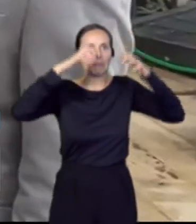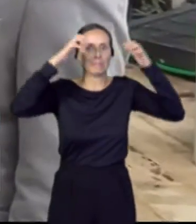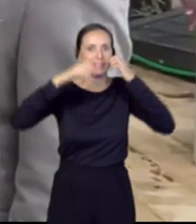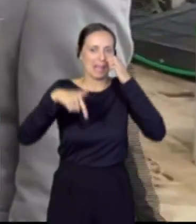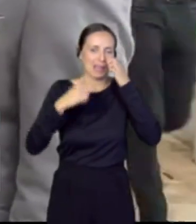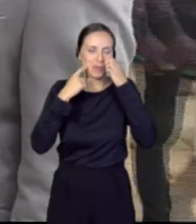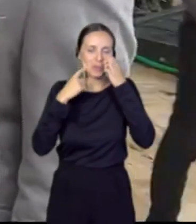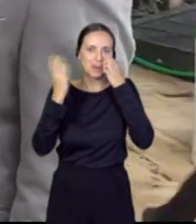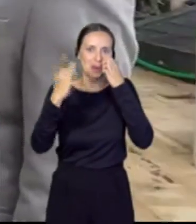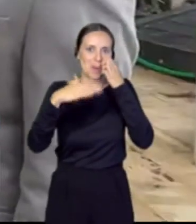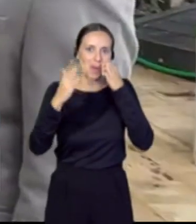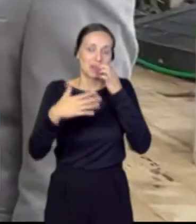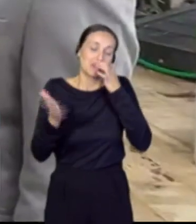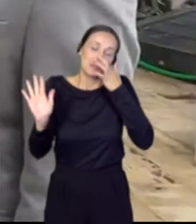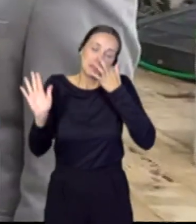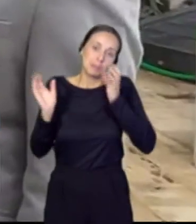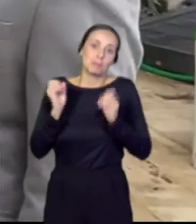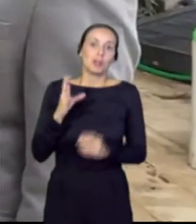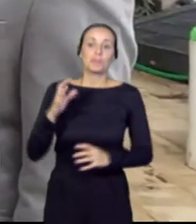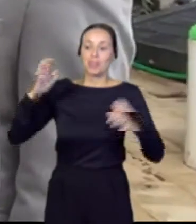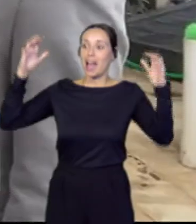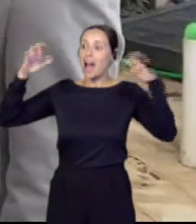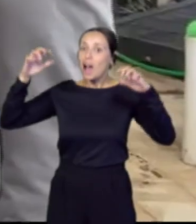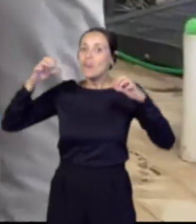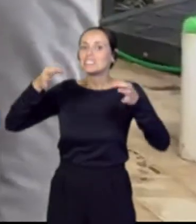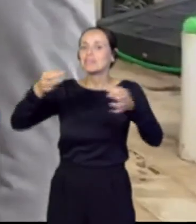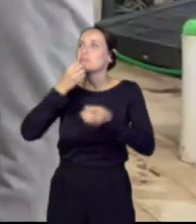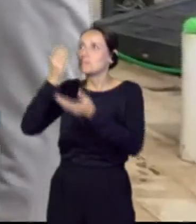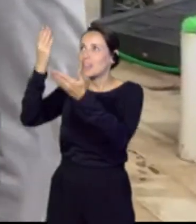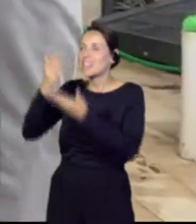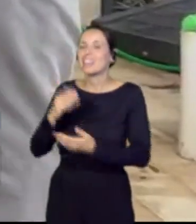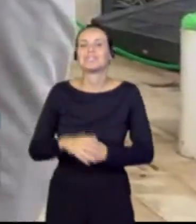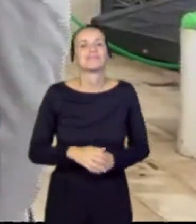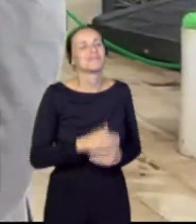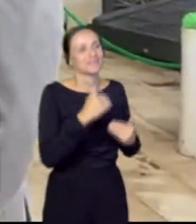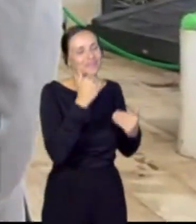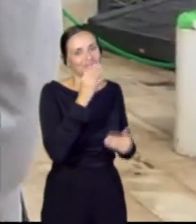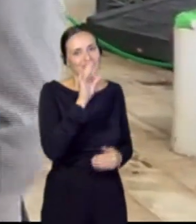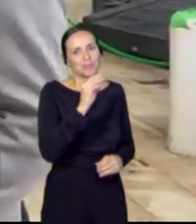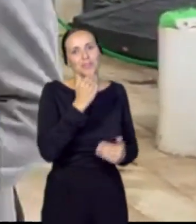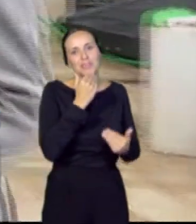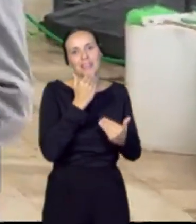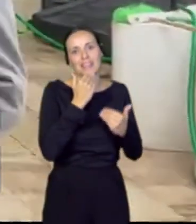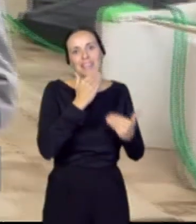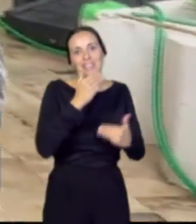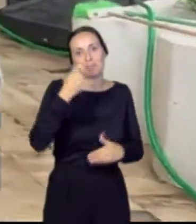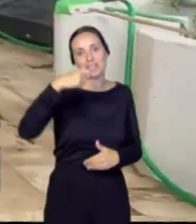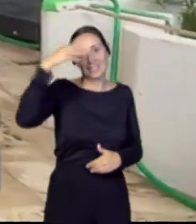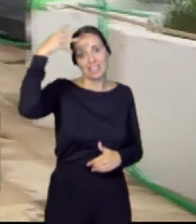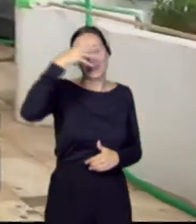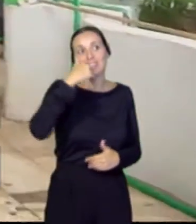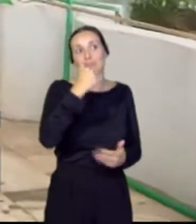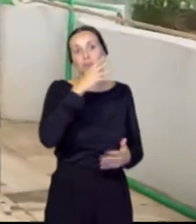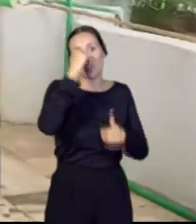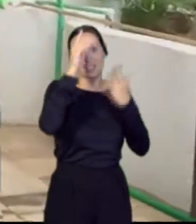fecha, pero el agua siempre también es fuerte de sinónimo de riqueza. Claro que sí. Muchísimas gracias, presidente Clavijo. Gracias por atendernos. Esta